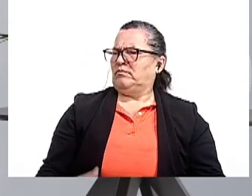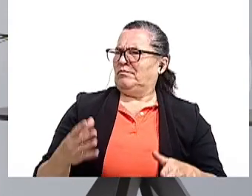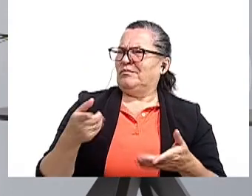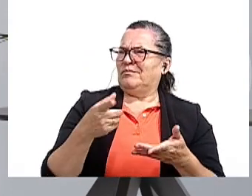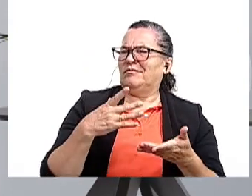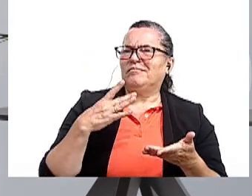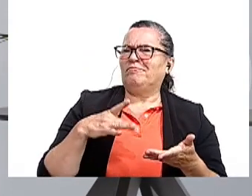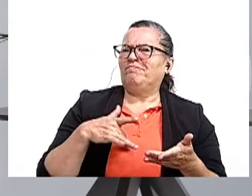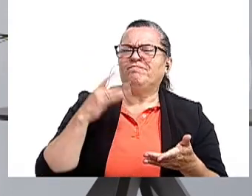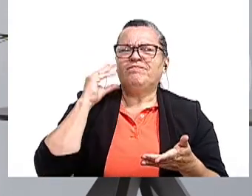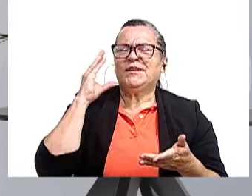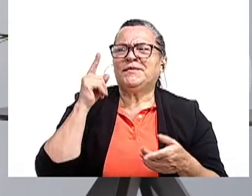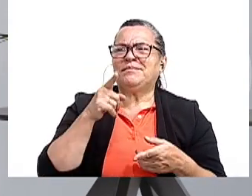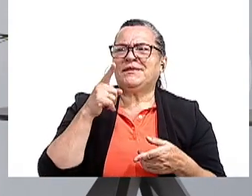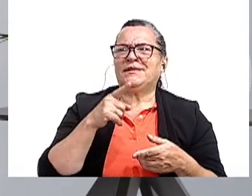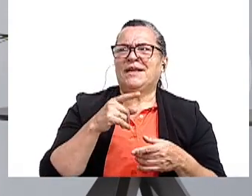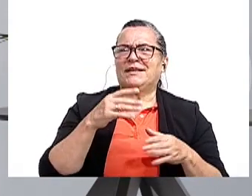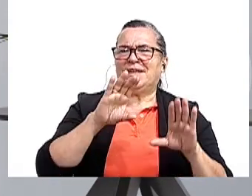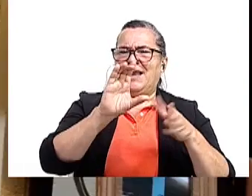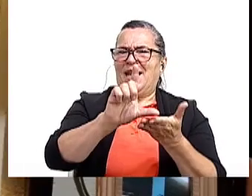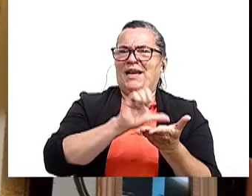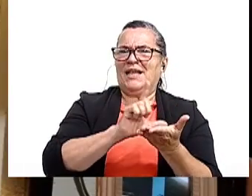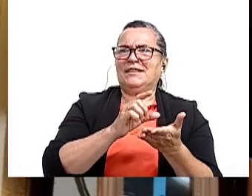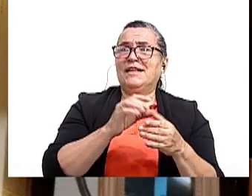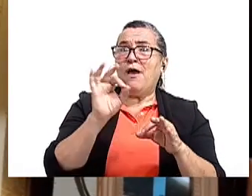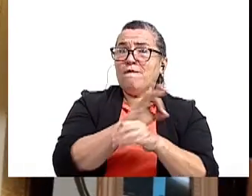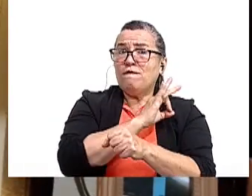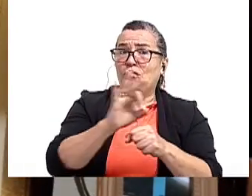experimentaste en la clase de función lineal?